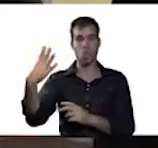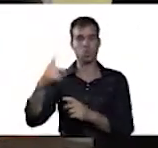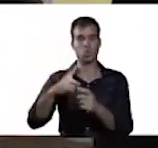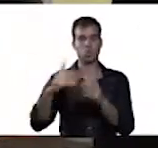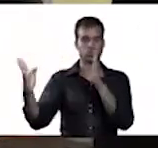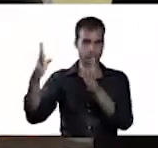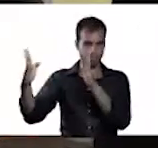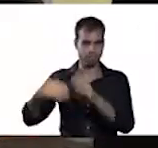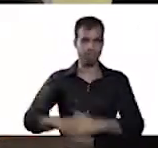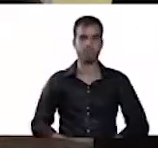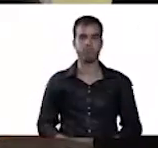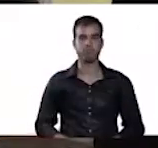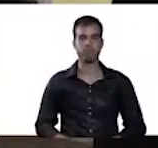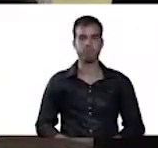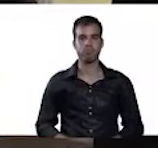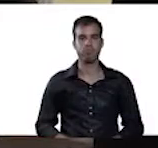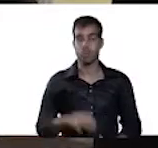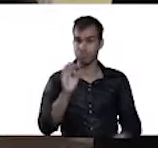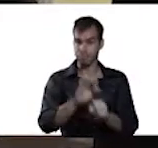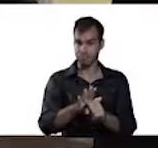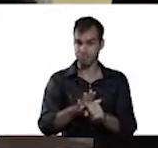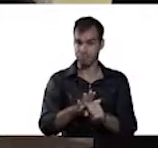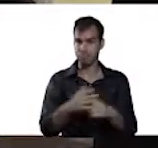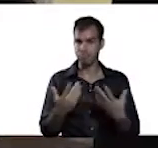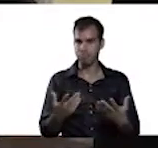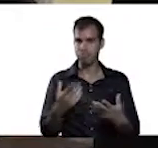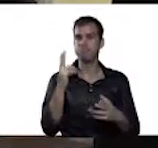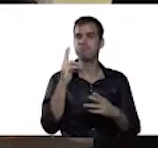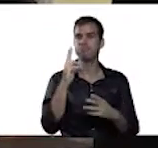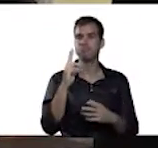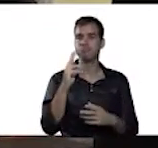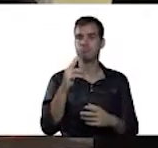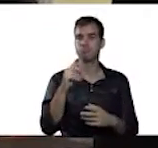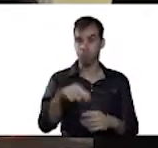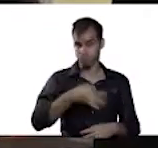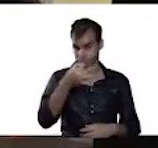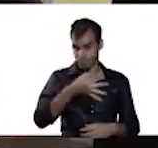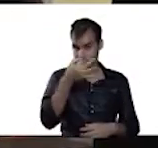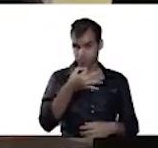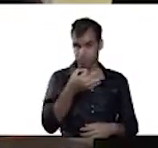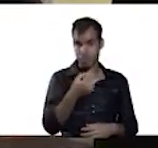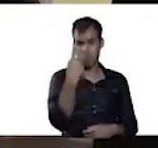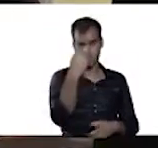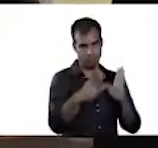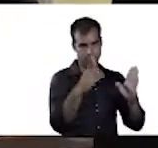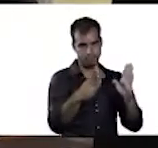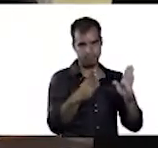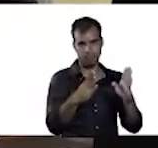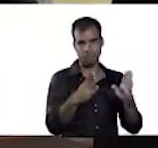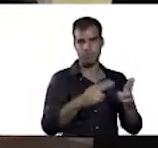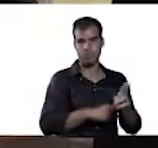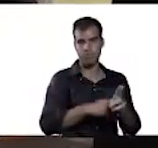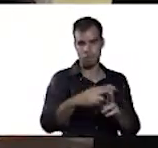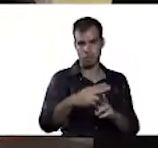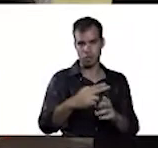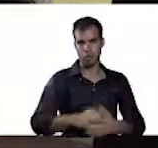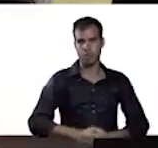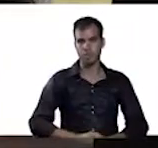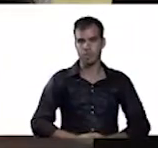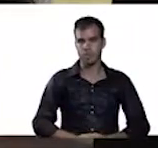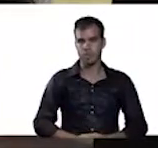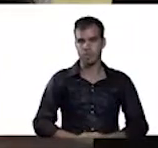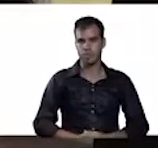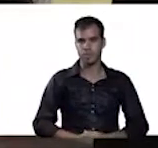cuarto semestre de facultad. Para comenzar, orientaremos ahora primer semestre,